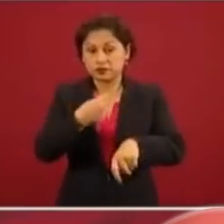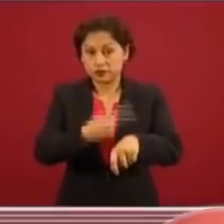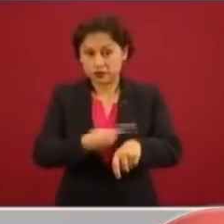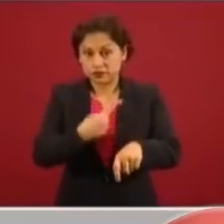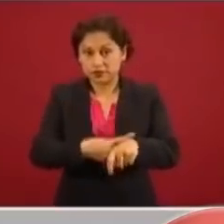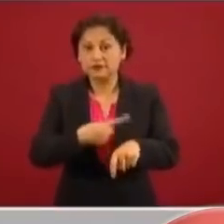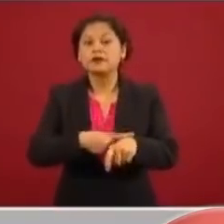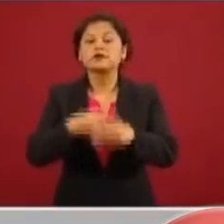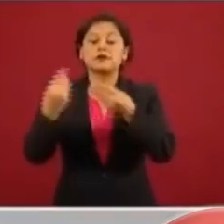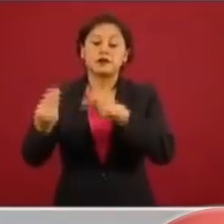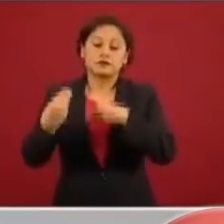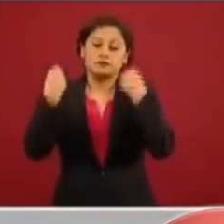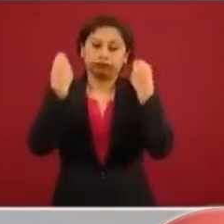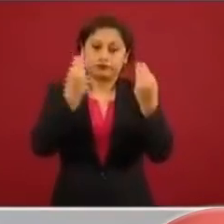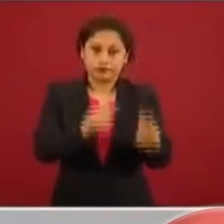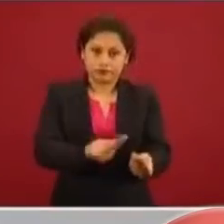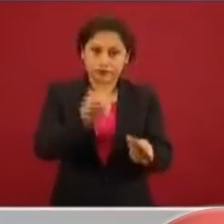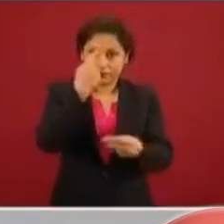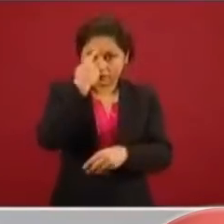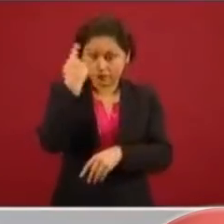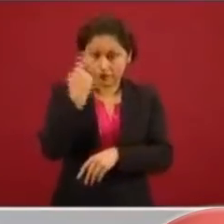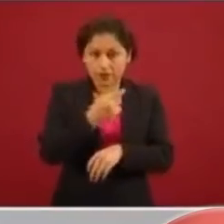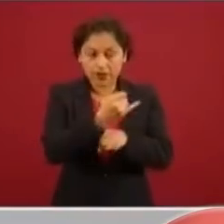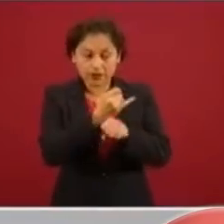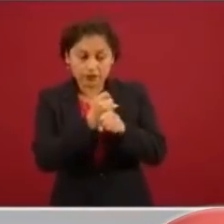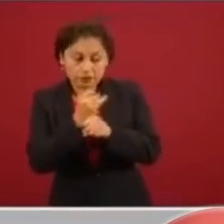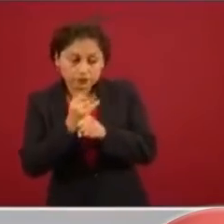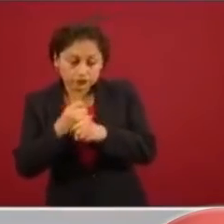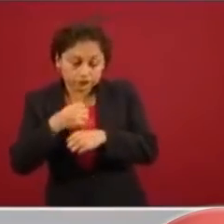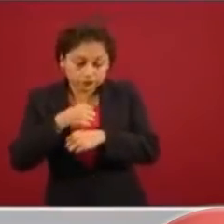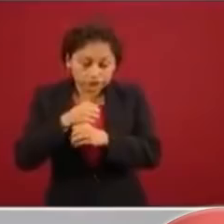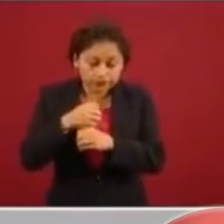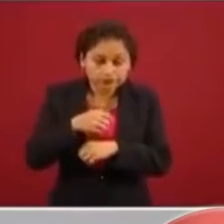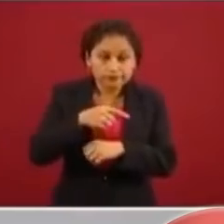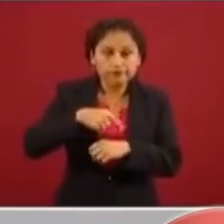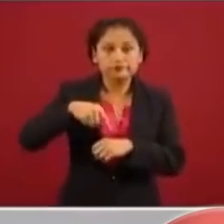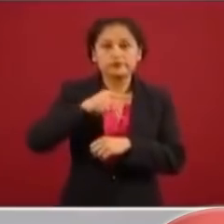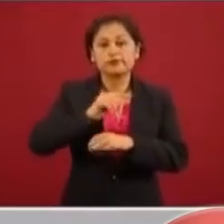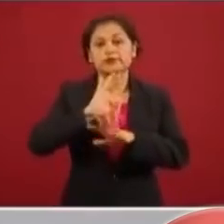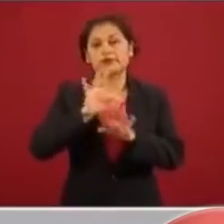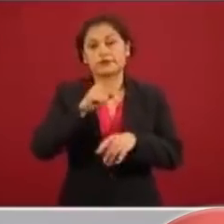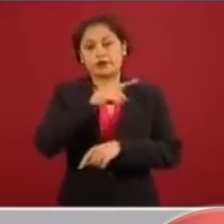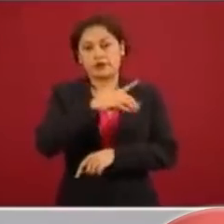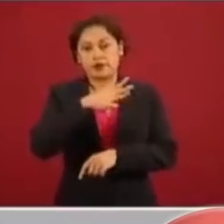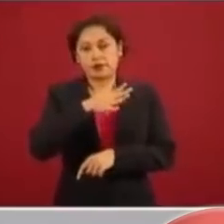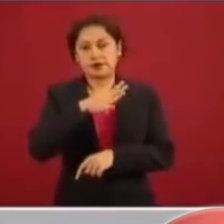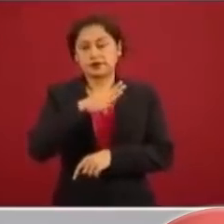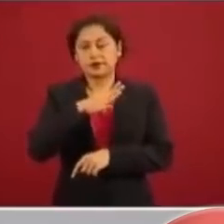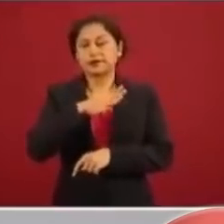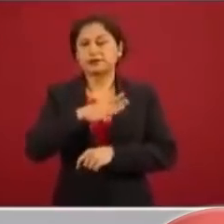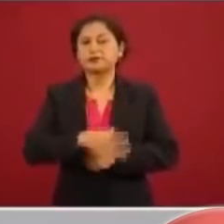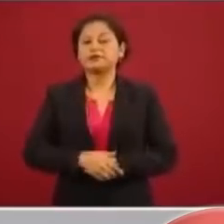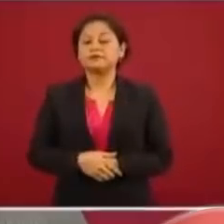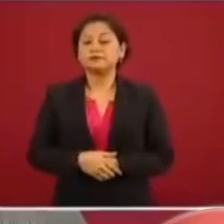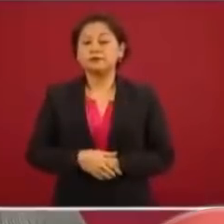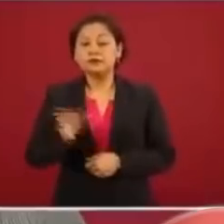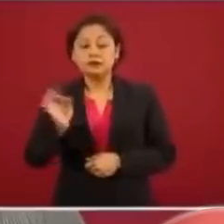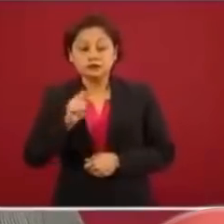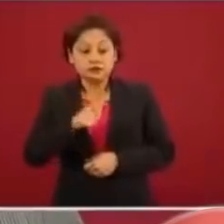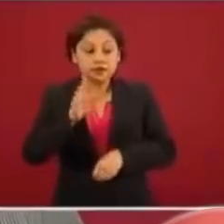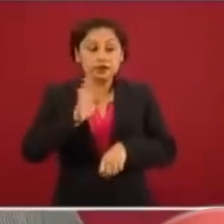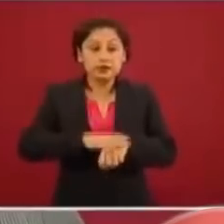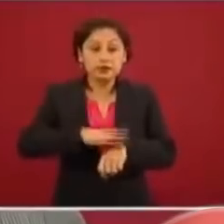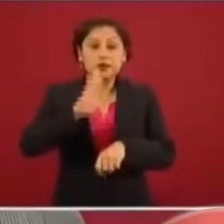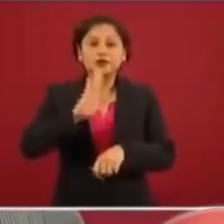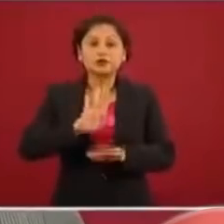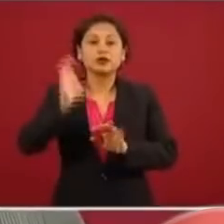esa posibilidad diagnóstica sin ninguna limitación. Y si hubiera más, estas son parte de lo que donó